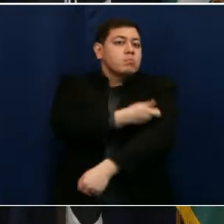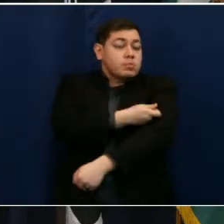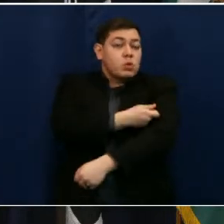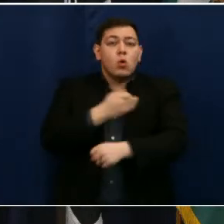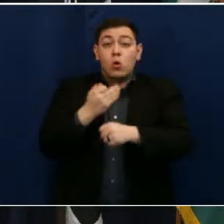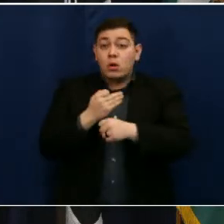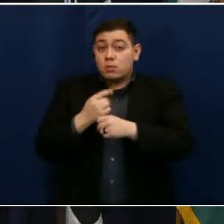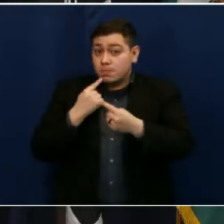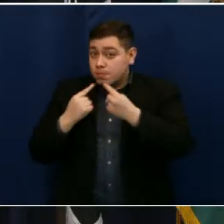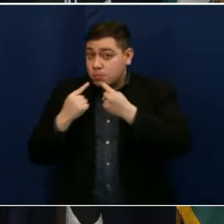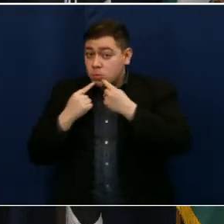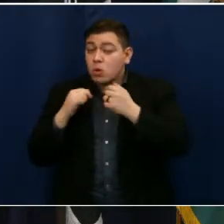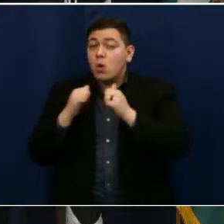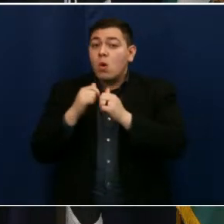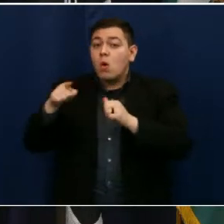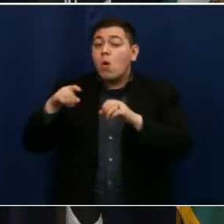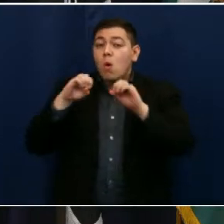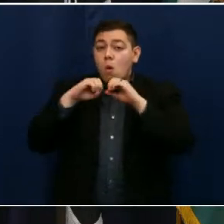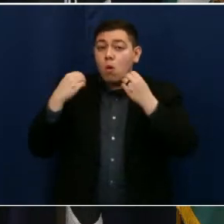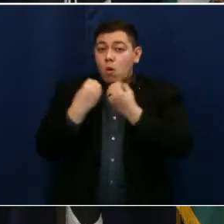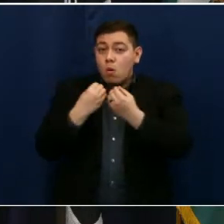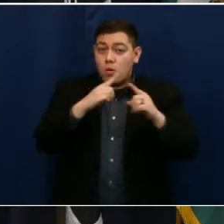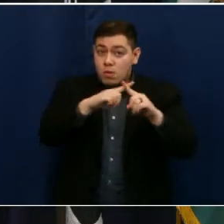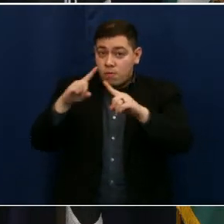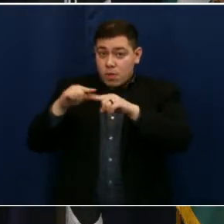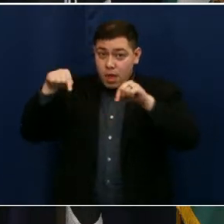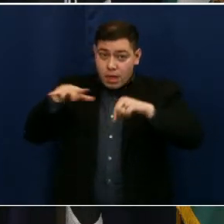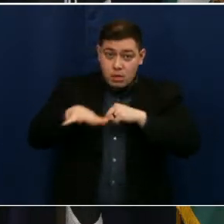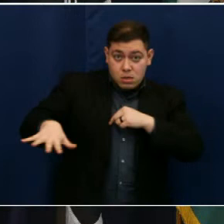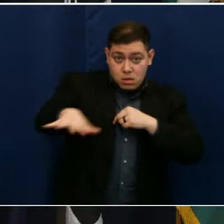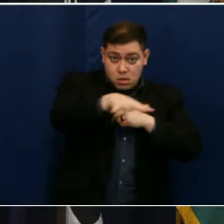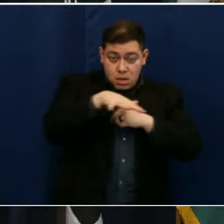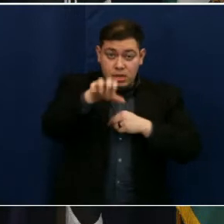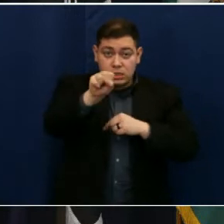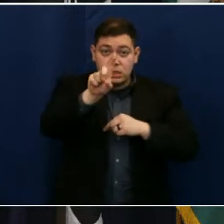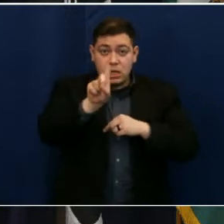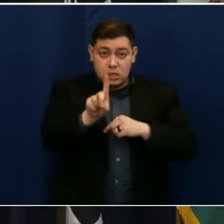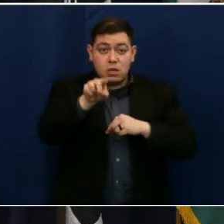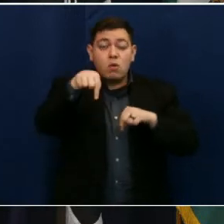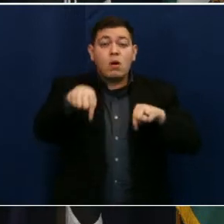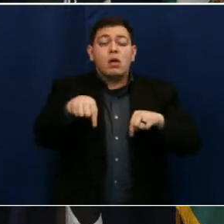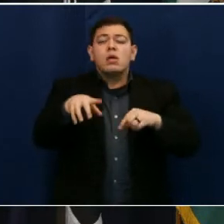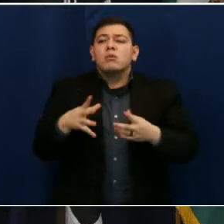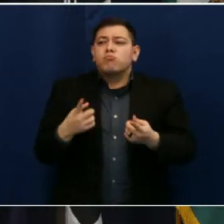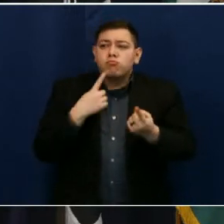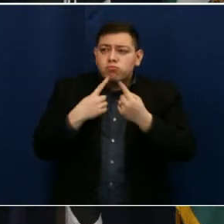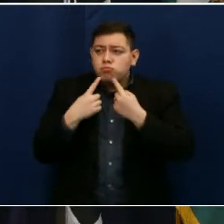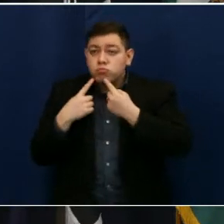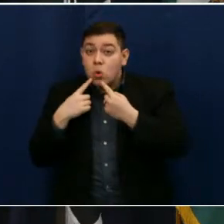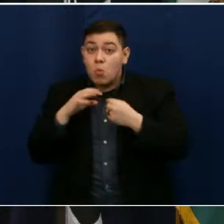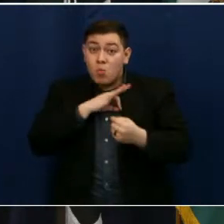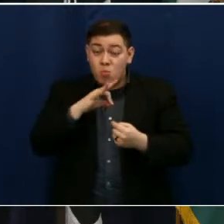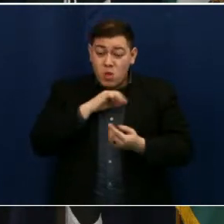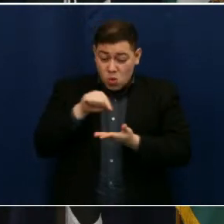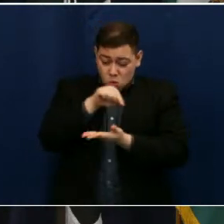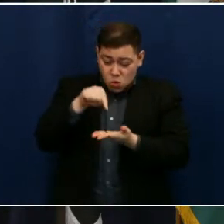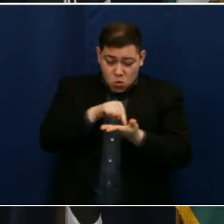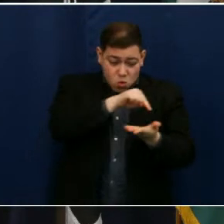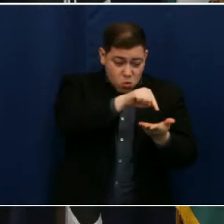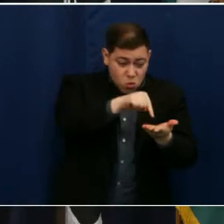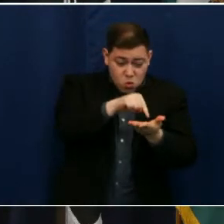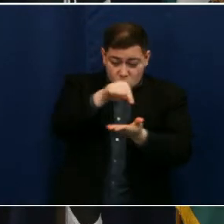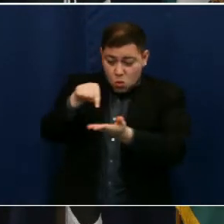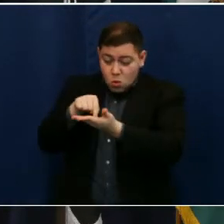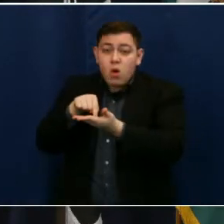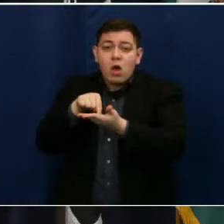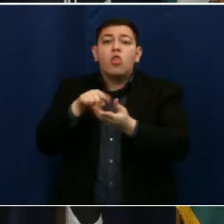organizaciones de las comunidades y el condado directamente para ver si podemos expanderlo a los 65 o